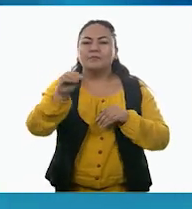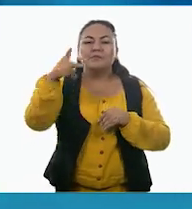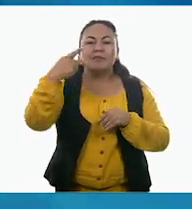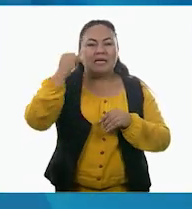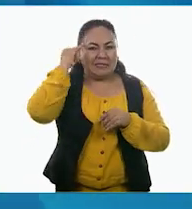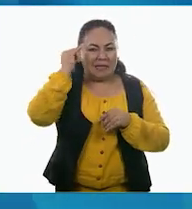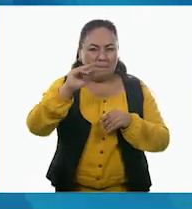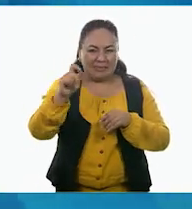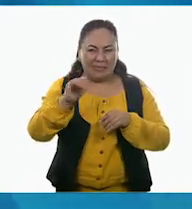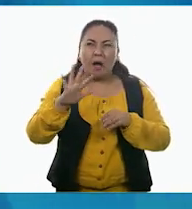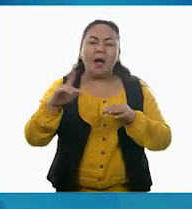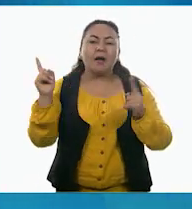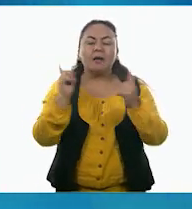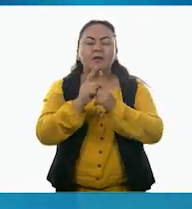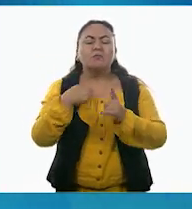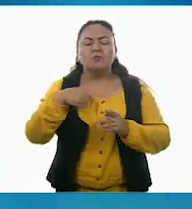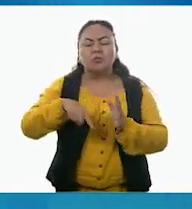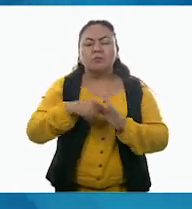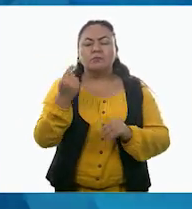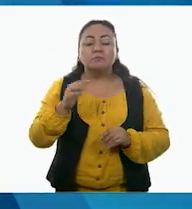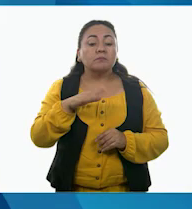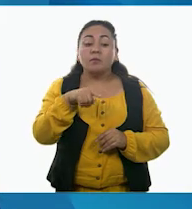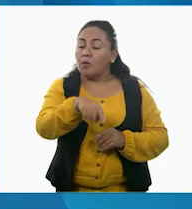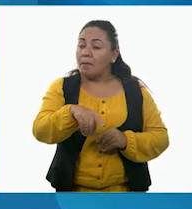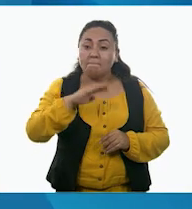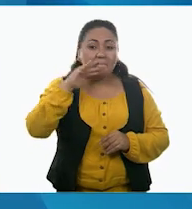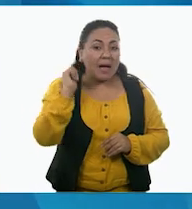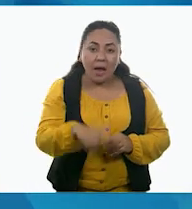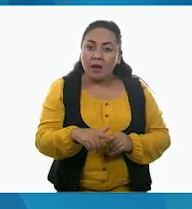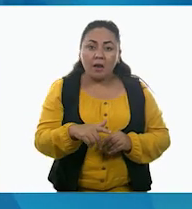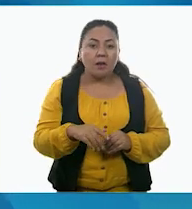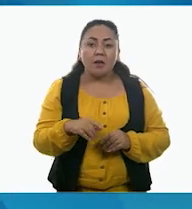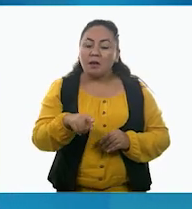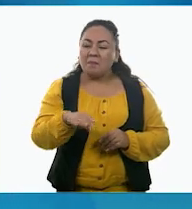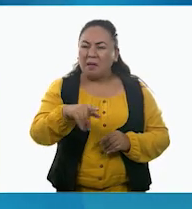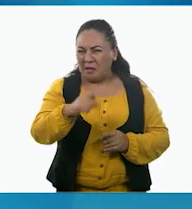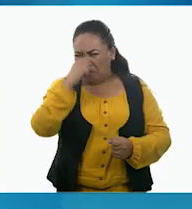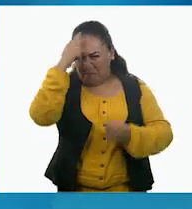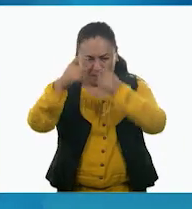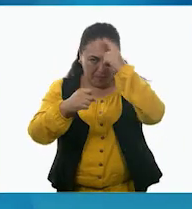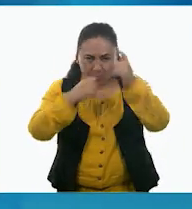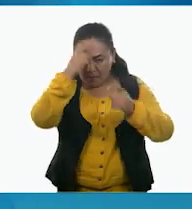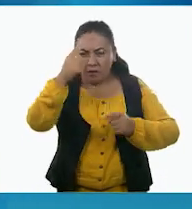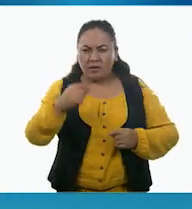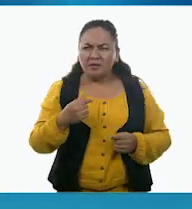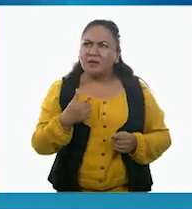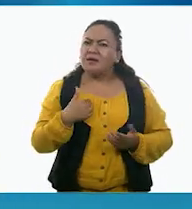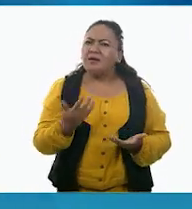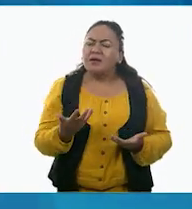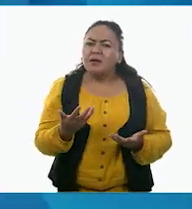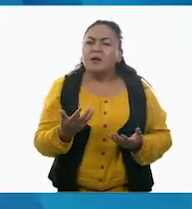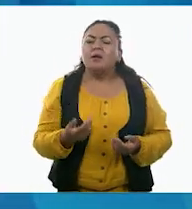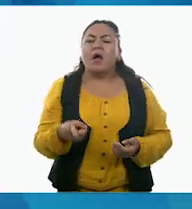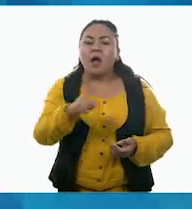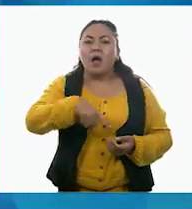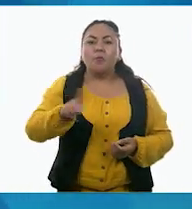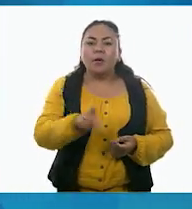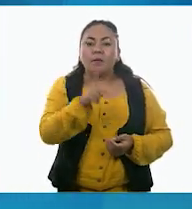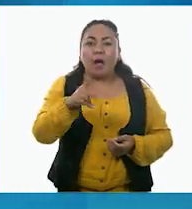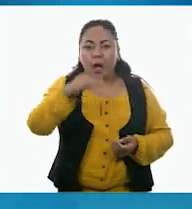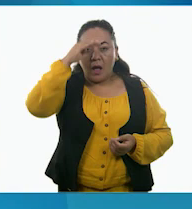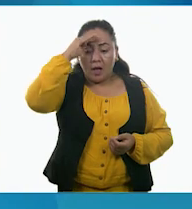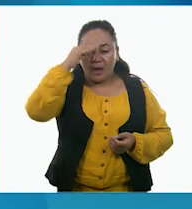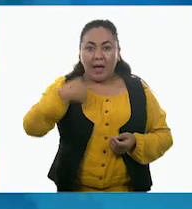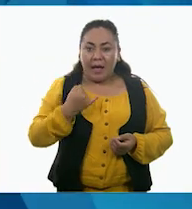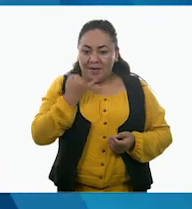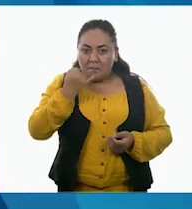mixtecos por allá. Y me acuerdo mucho que me decía, tú estás mal, ¿no? Estás inventando. ¿En qué momento nuestros pueblos creyeron que hablar su